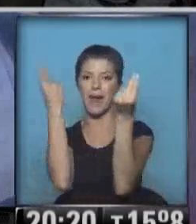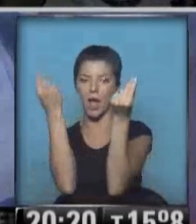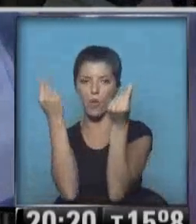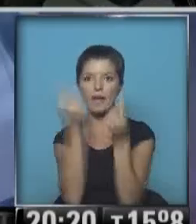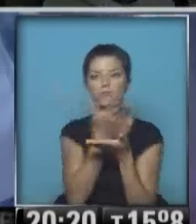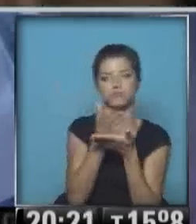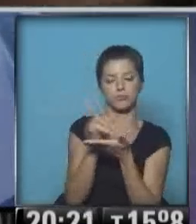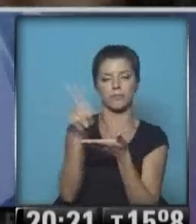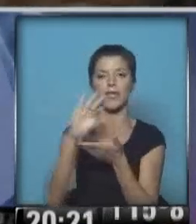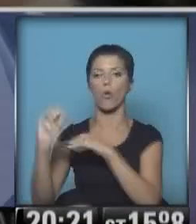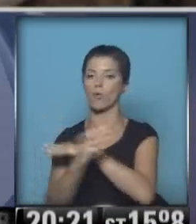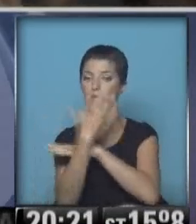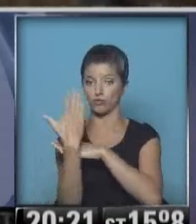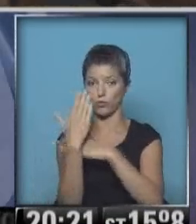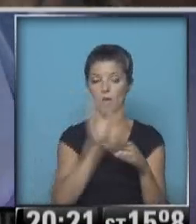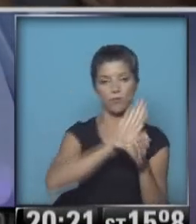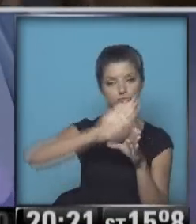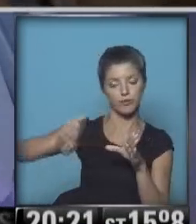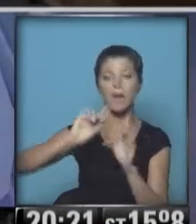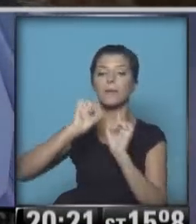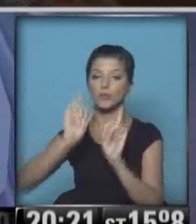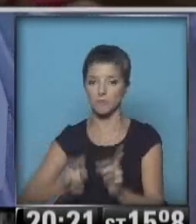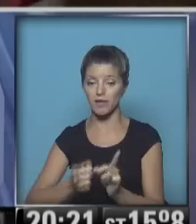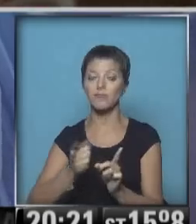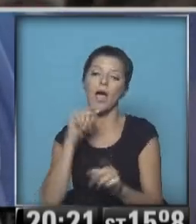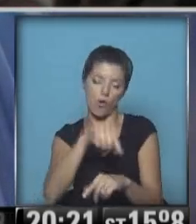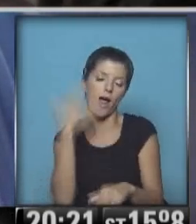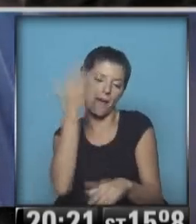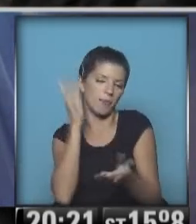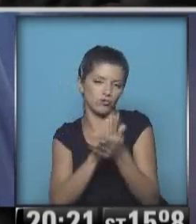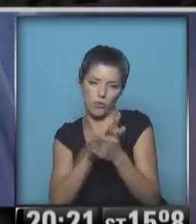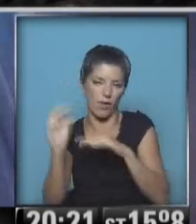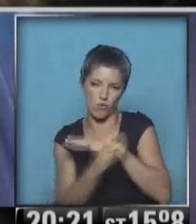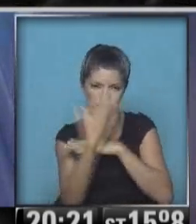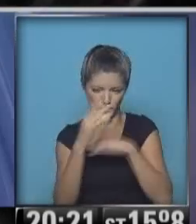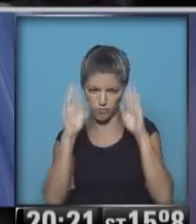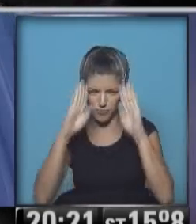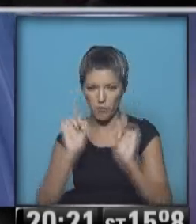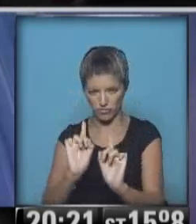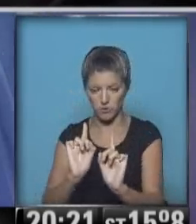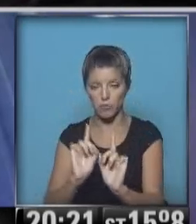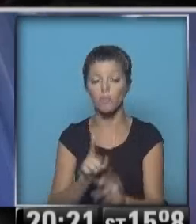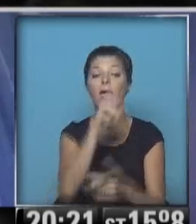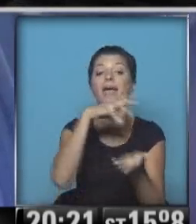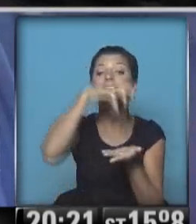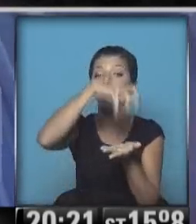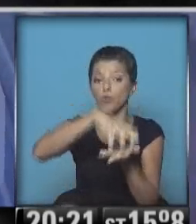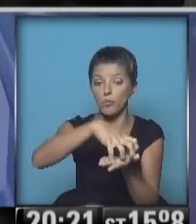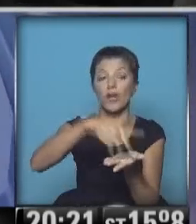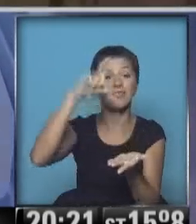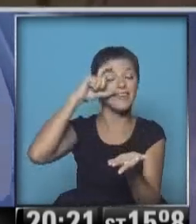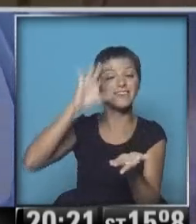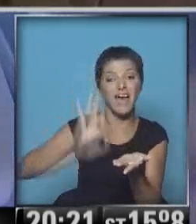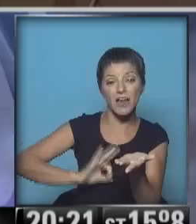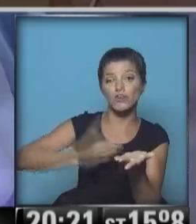unasur no solamente de unasur pero en este caso estamos hablando de unasur hay que recordar que estamos hablando de un organismo que tiene menos de 10 años de